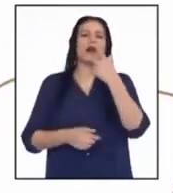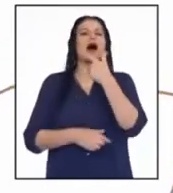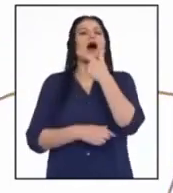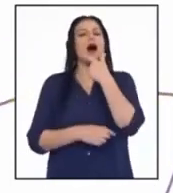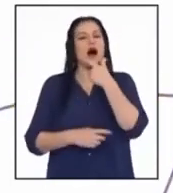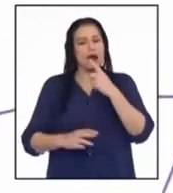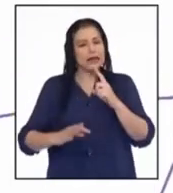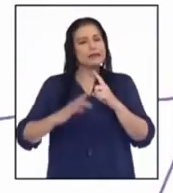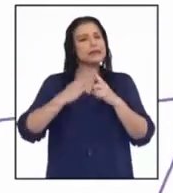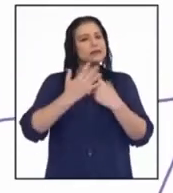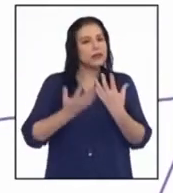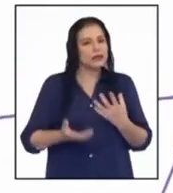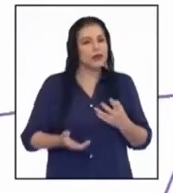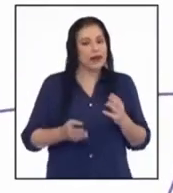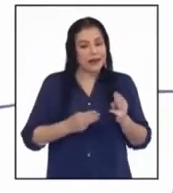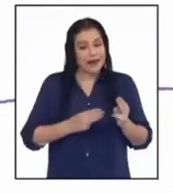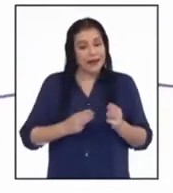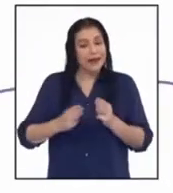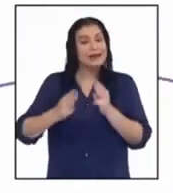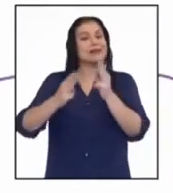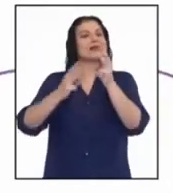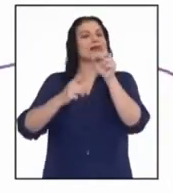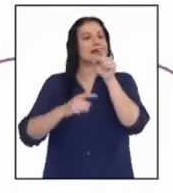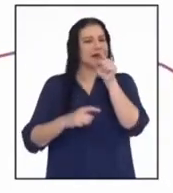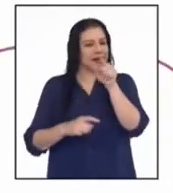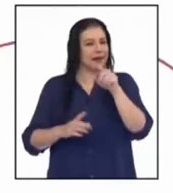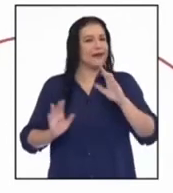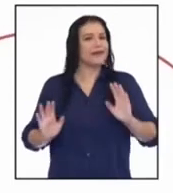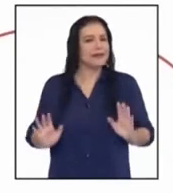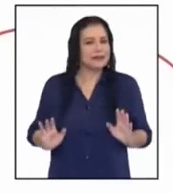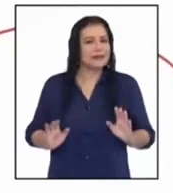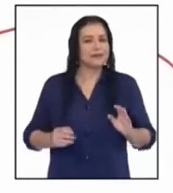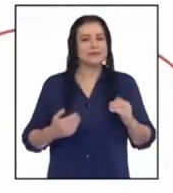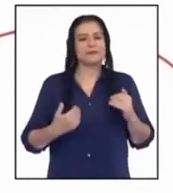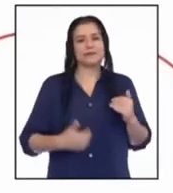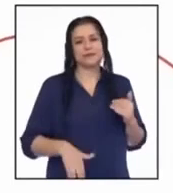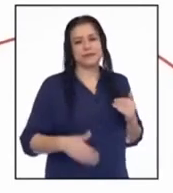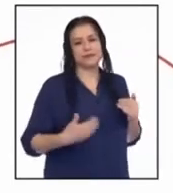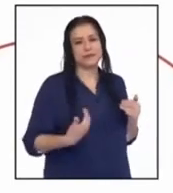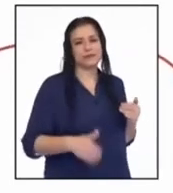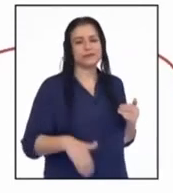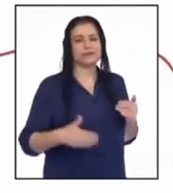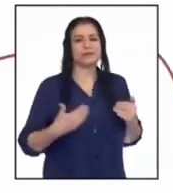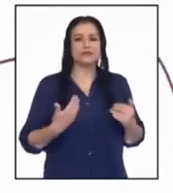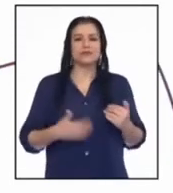situación. La estrategia era esa.